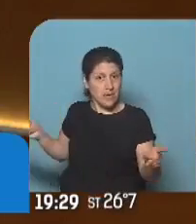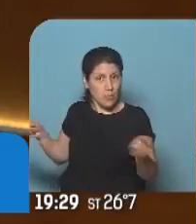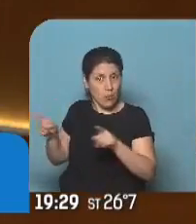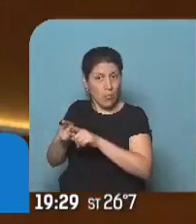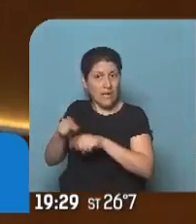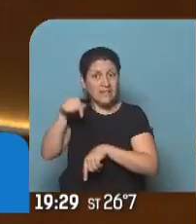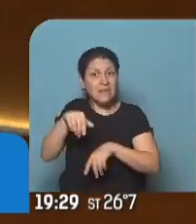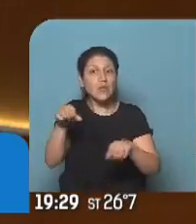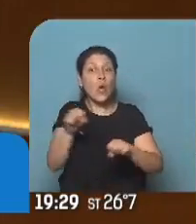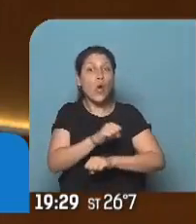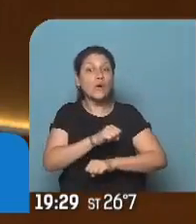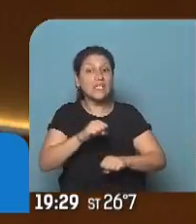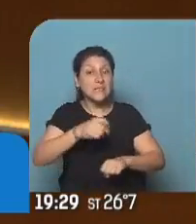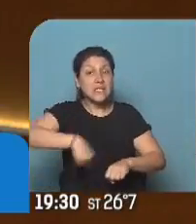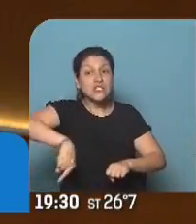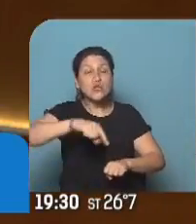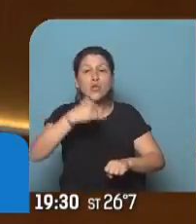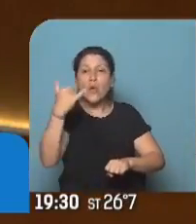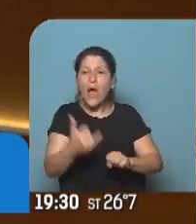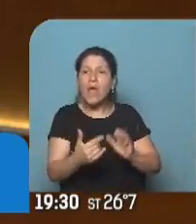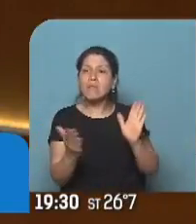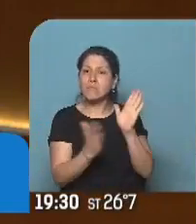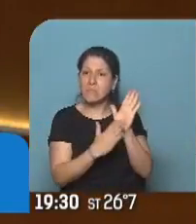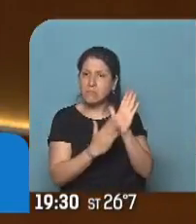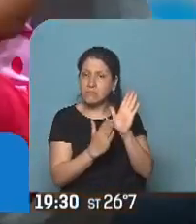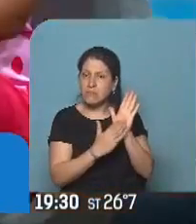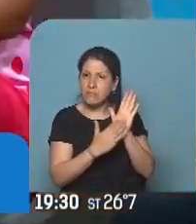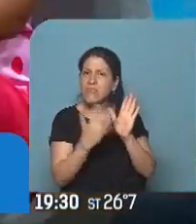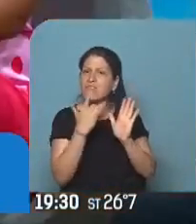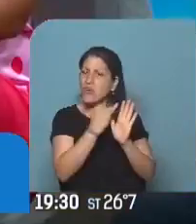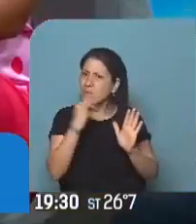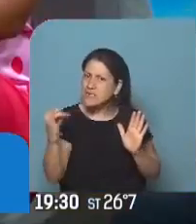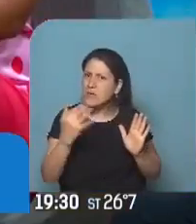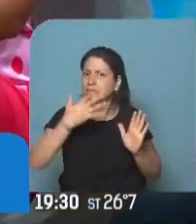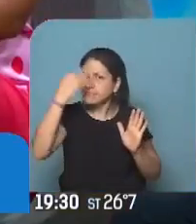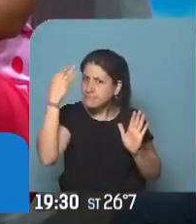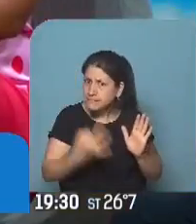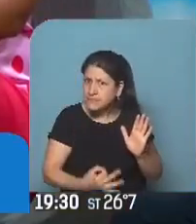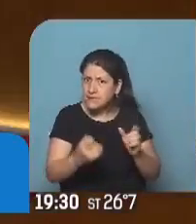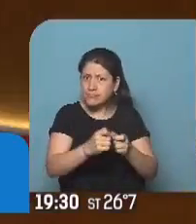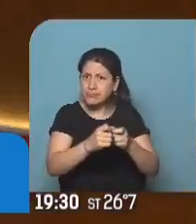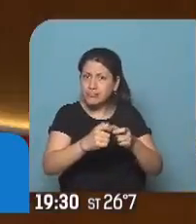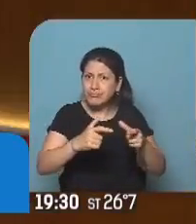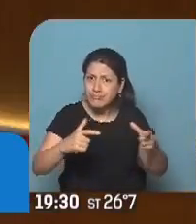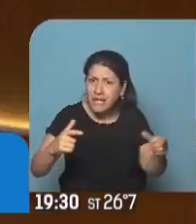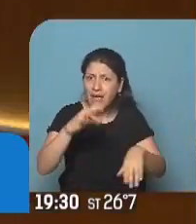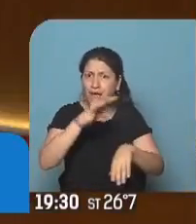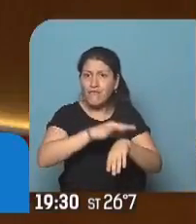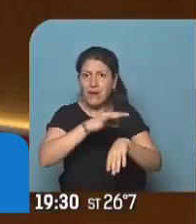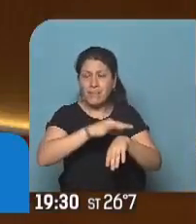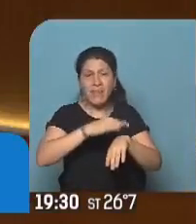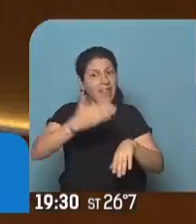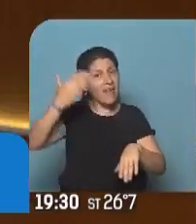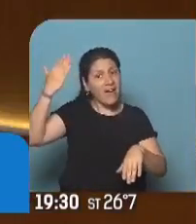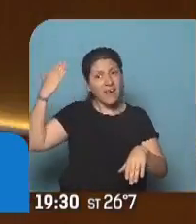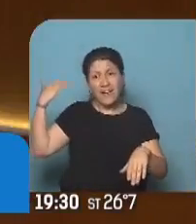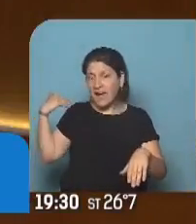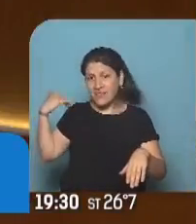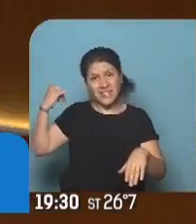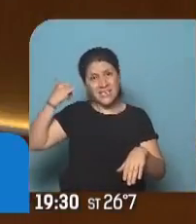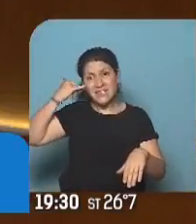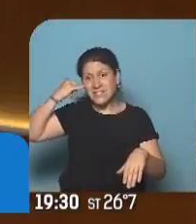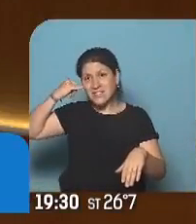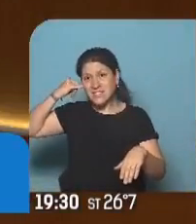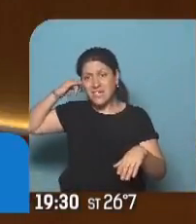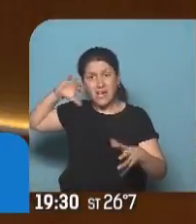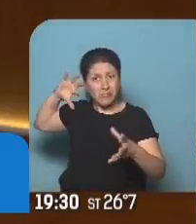donde nosotros podemos documentar con datos duros que ha habido brotes de enfermedades que habían sido erradicadas en Venezuela y